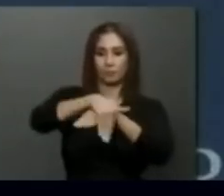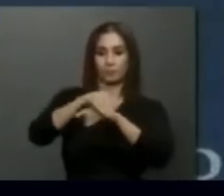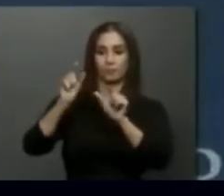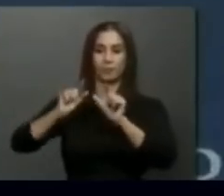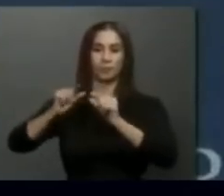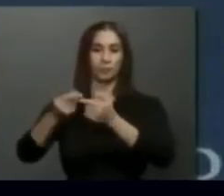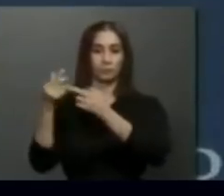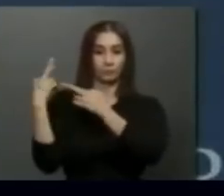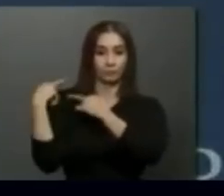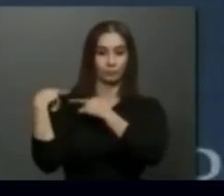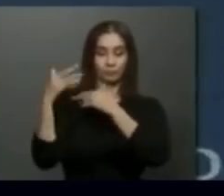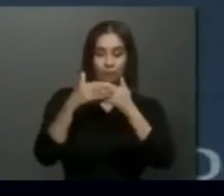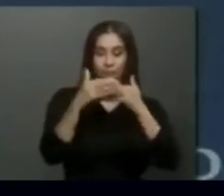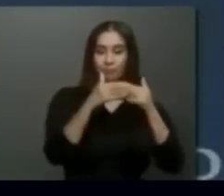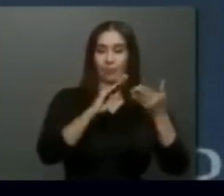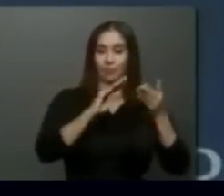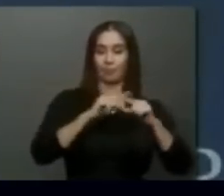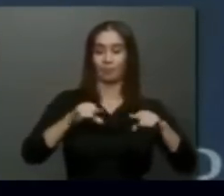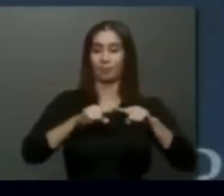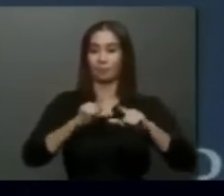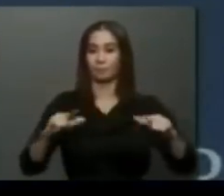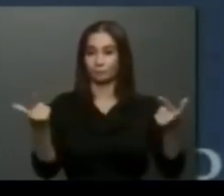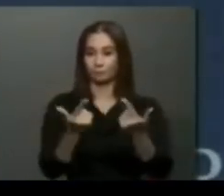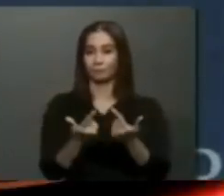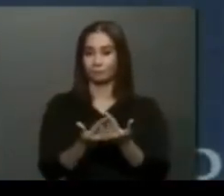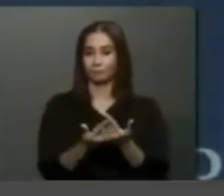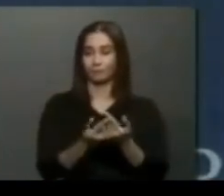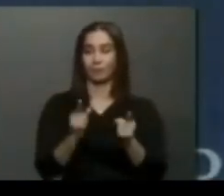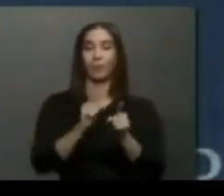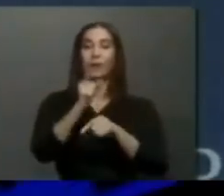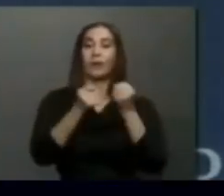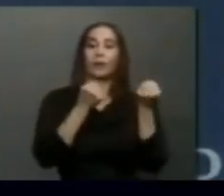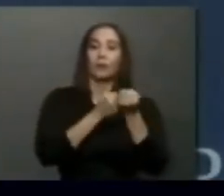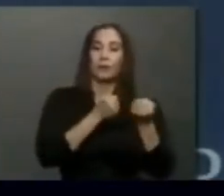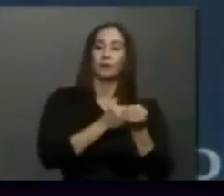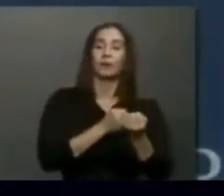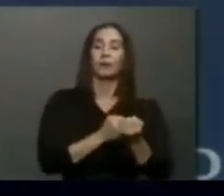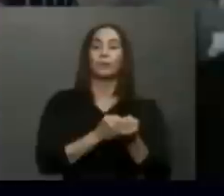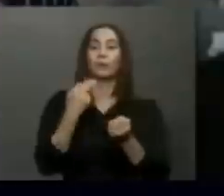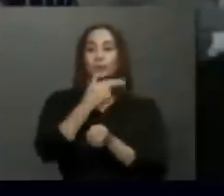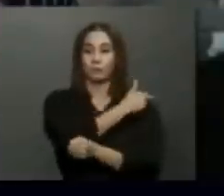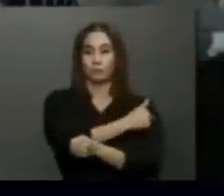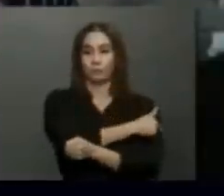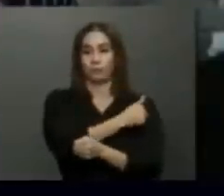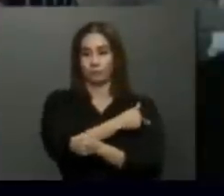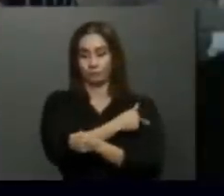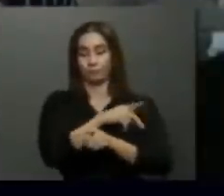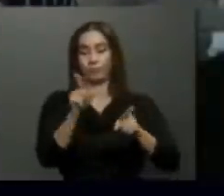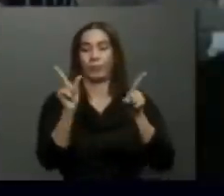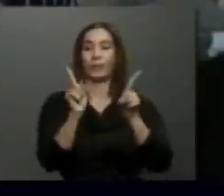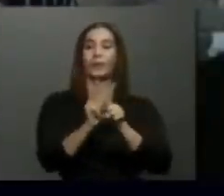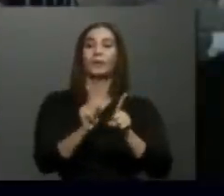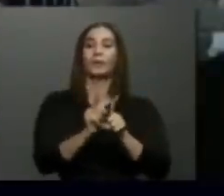junta vecinos en todo el territorio nacional. Aparte de que suple también a los hospitales y también